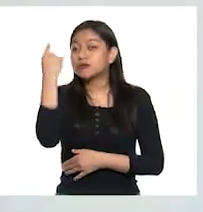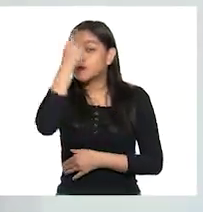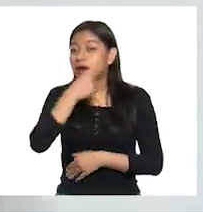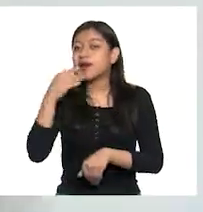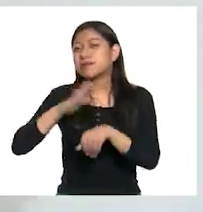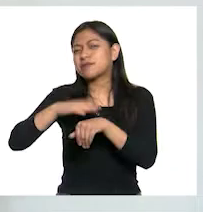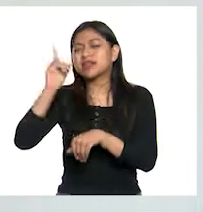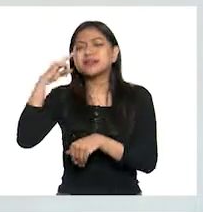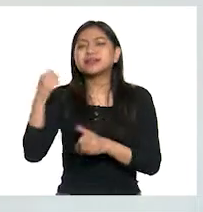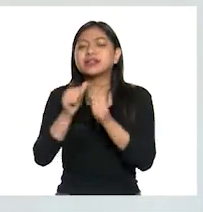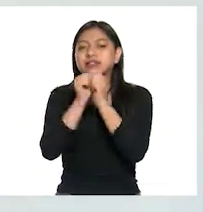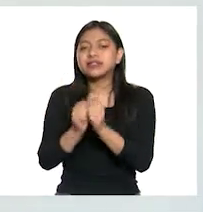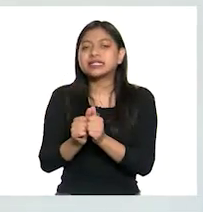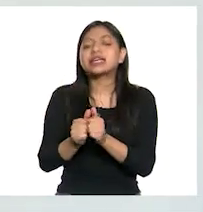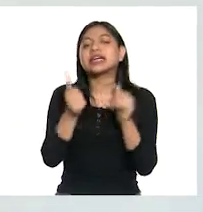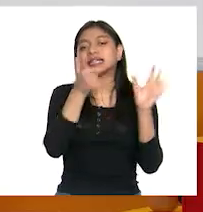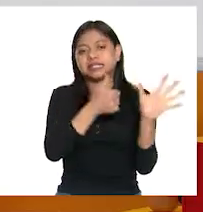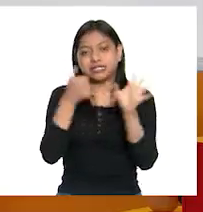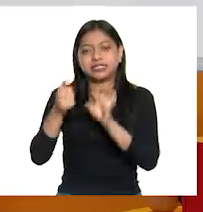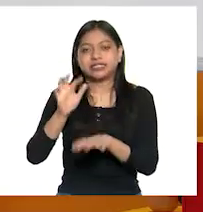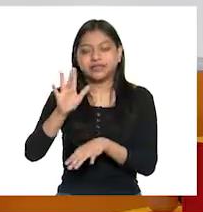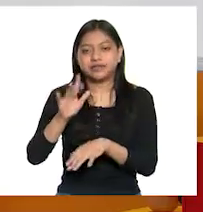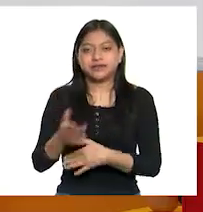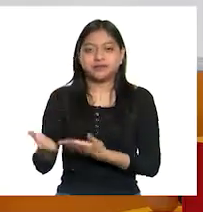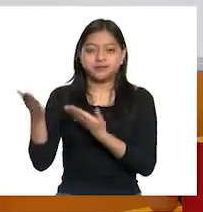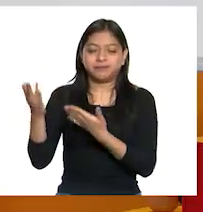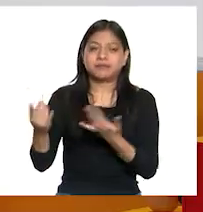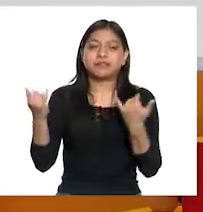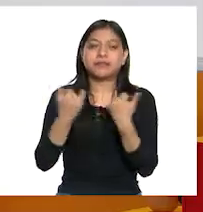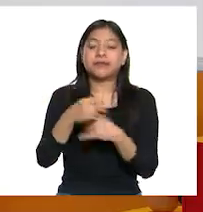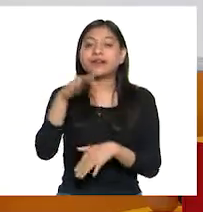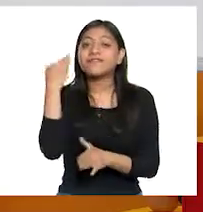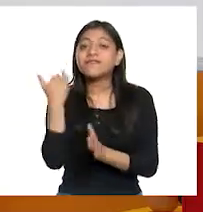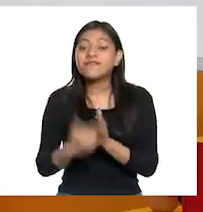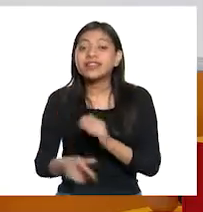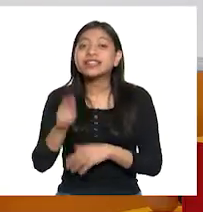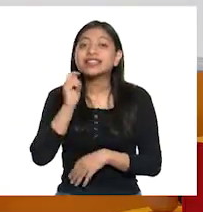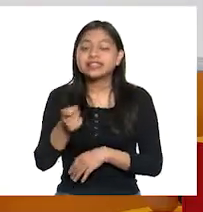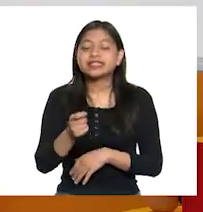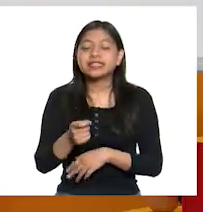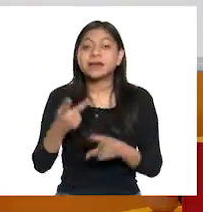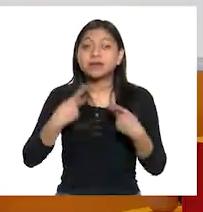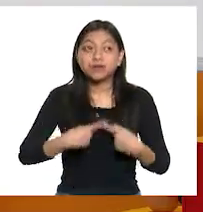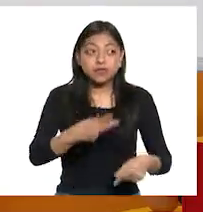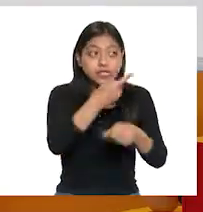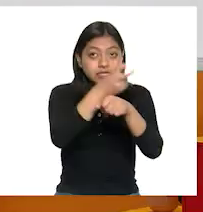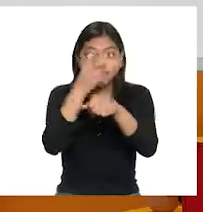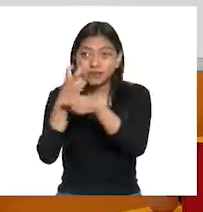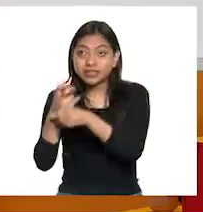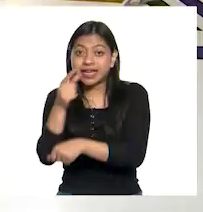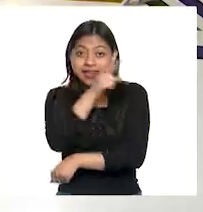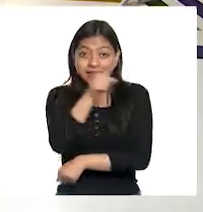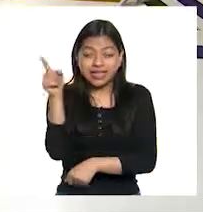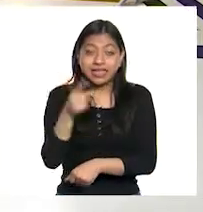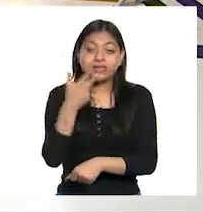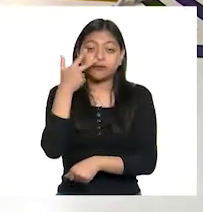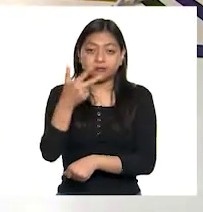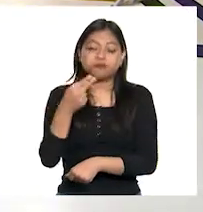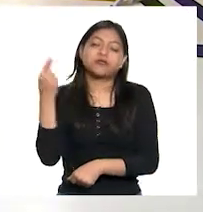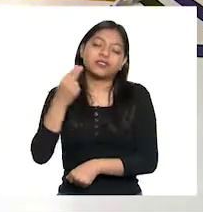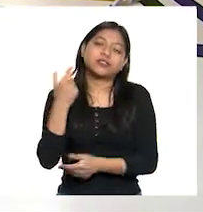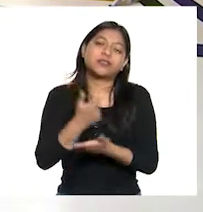adicional. Y por último, solamente nos falta los 8 menú extra por las 8 personas que van. Cada menú